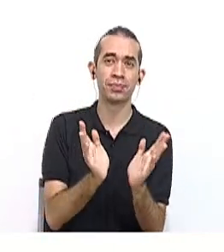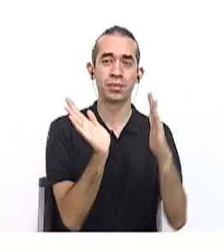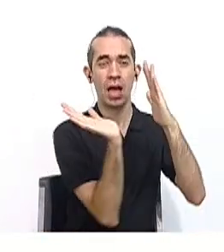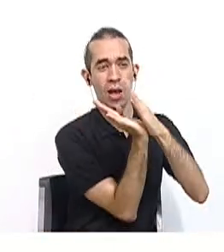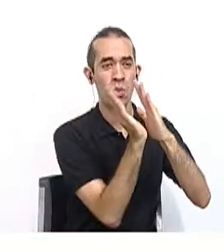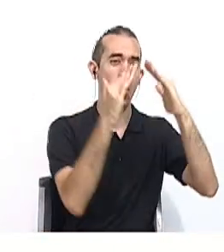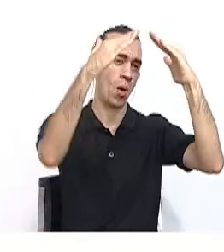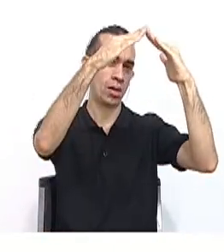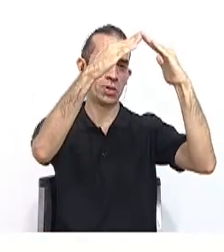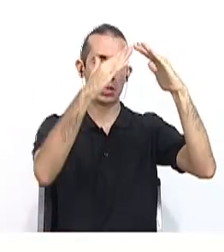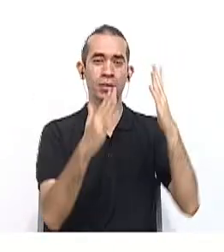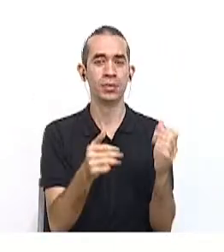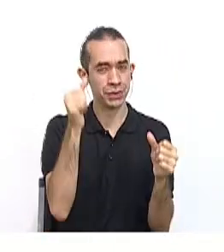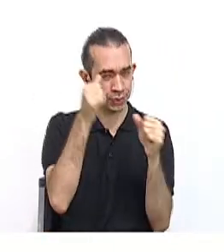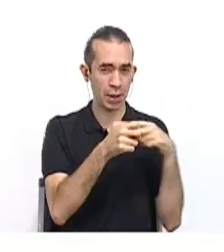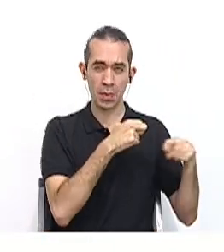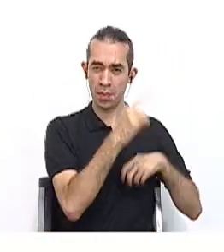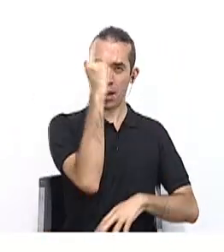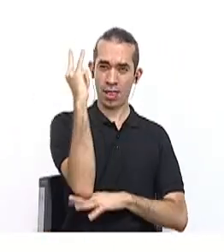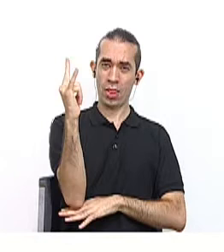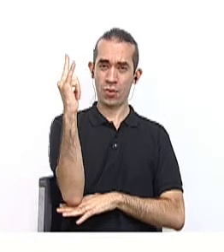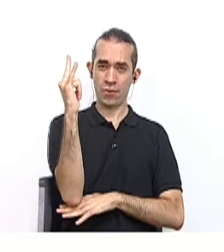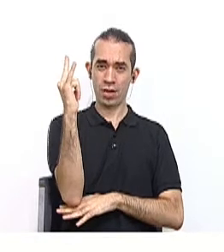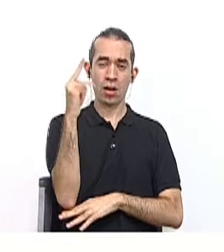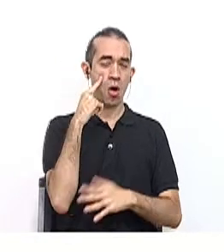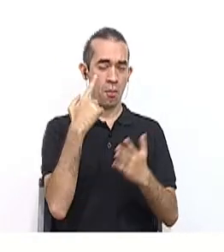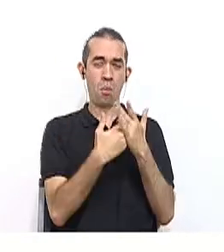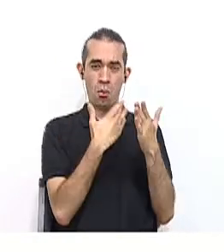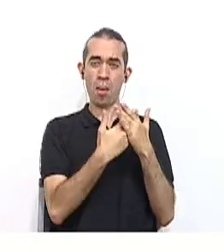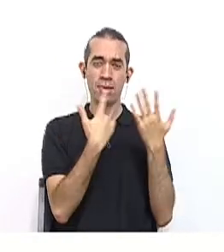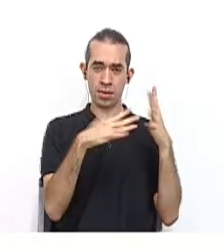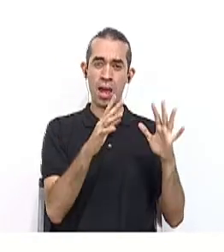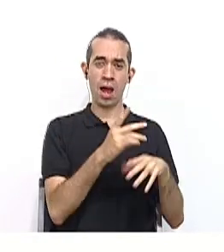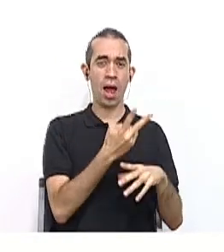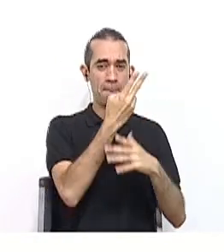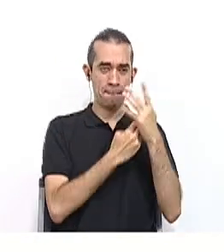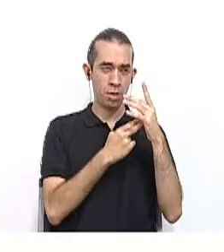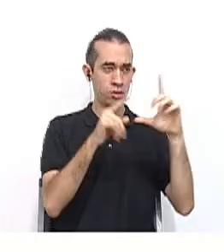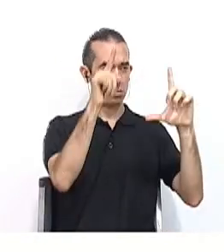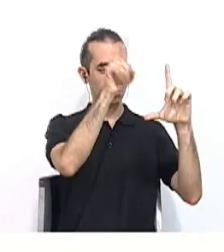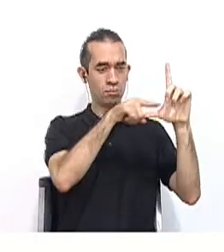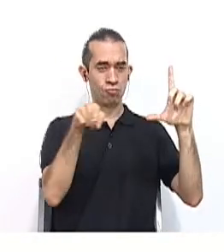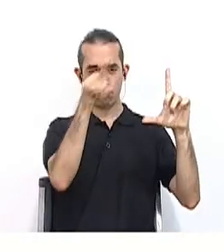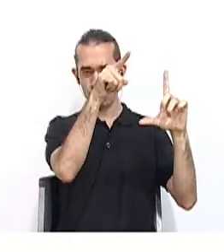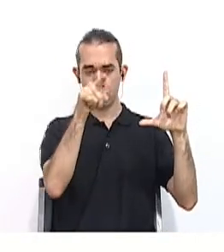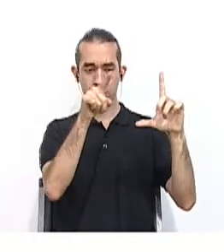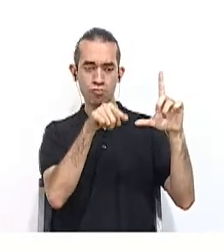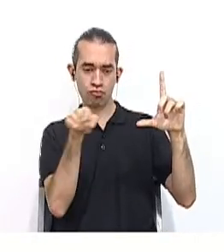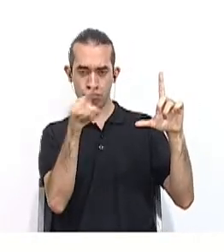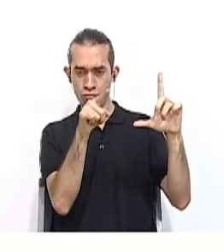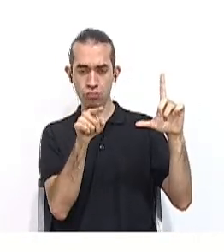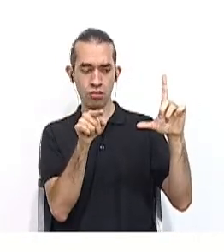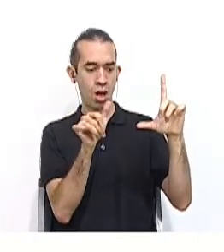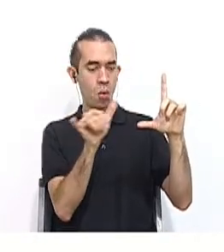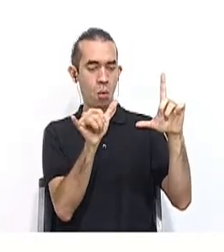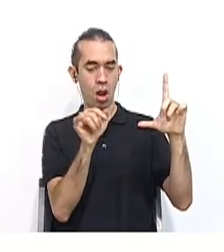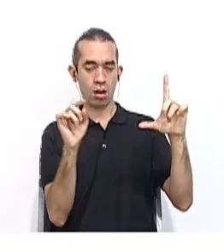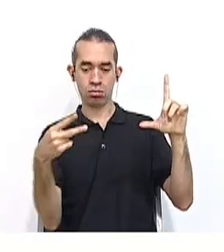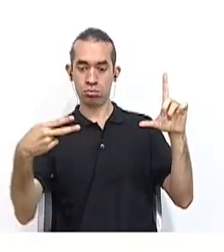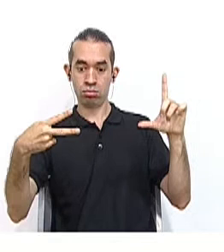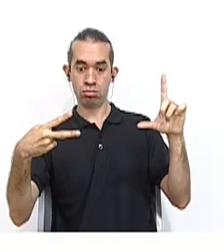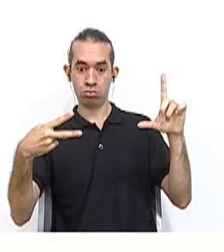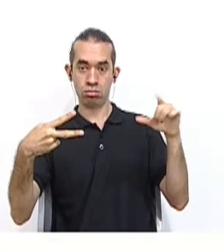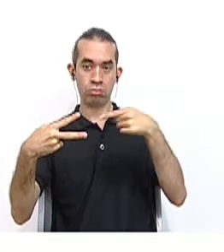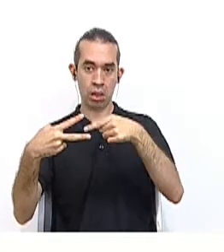el problema de la torre, cuando comprobamos que ambos triángulos tenían dos ángulos iguales, entonces ya